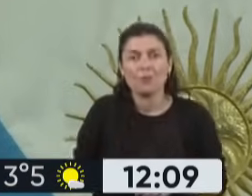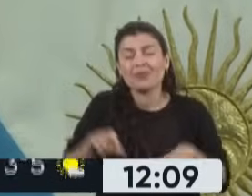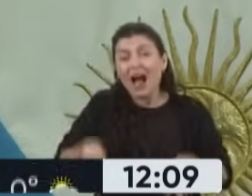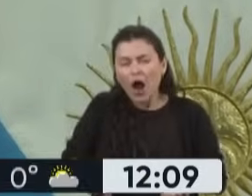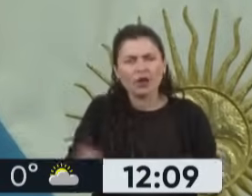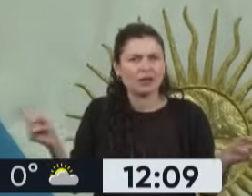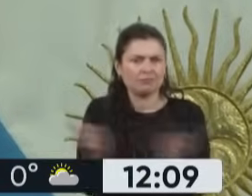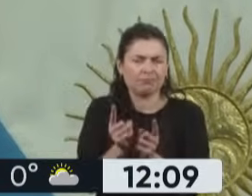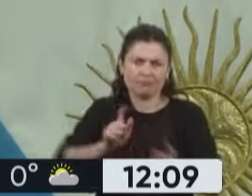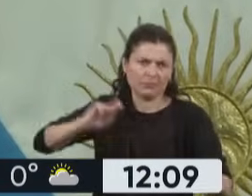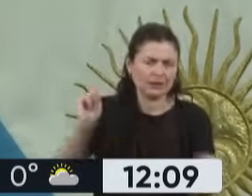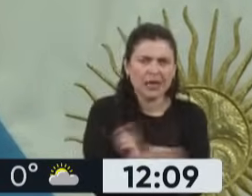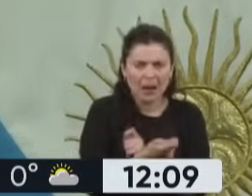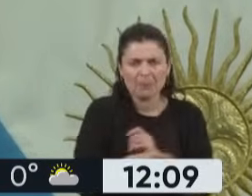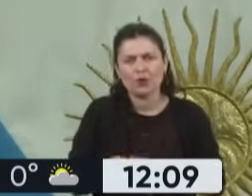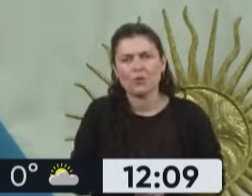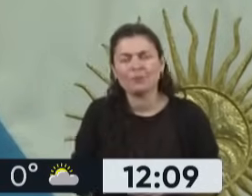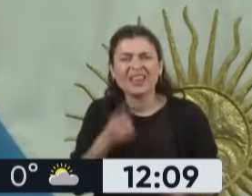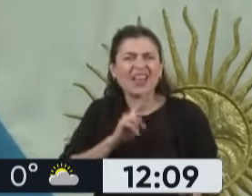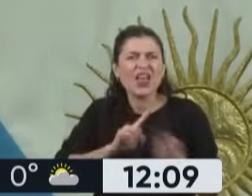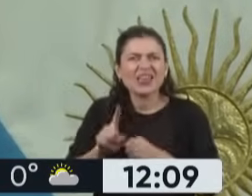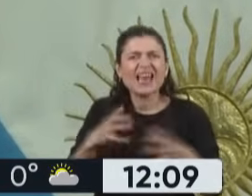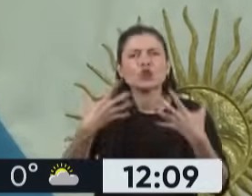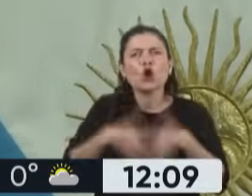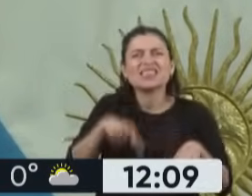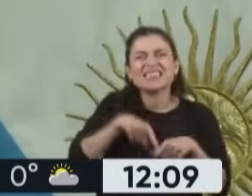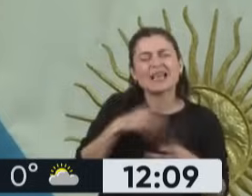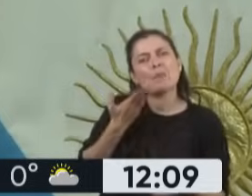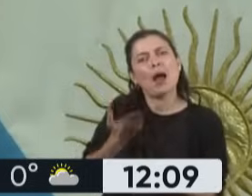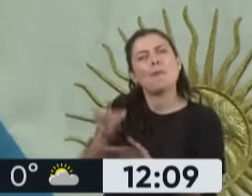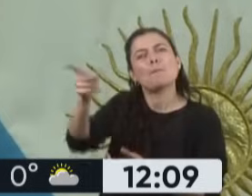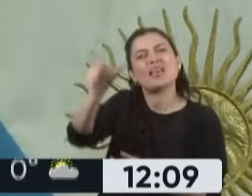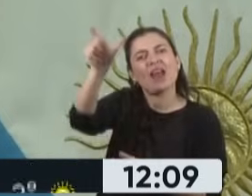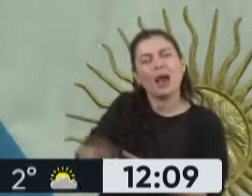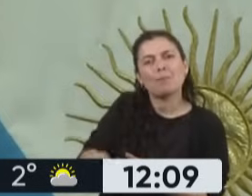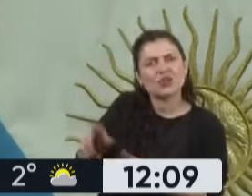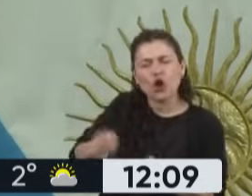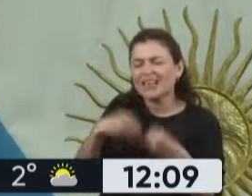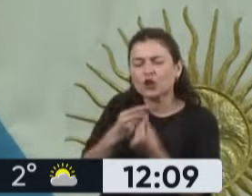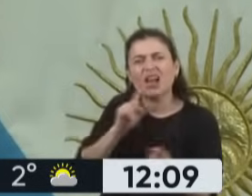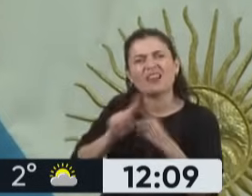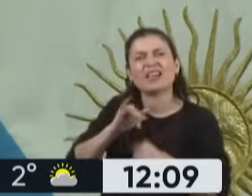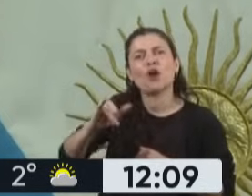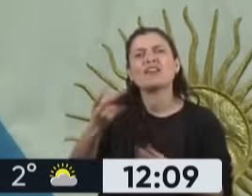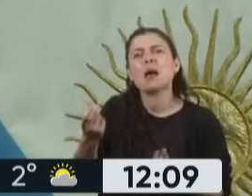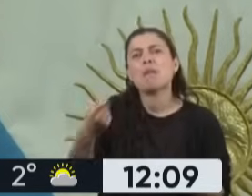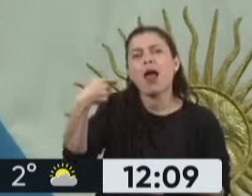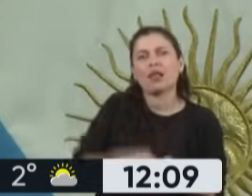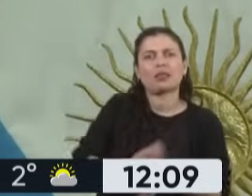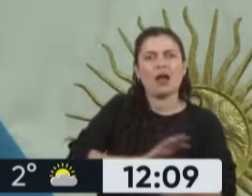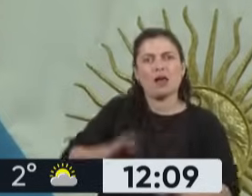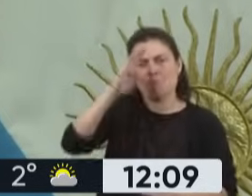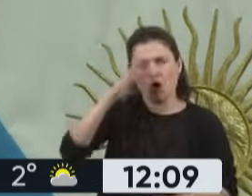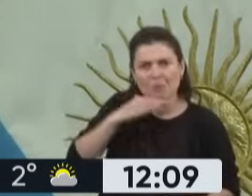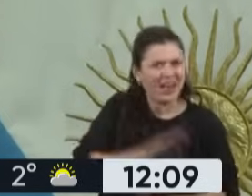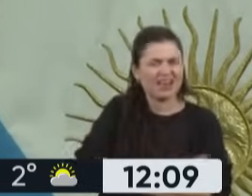las facturas y los gastos deducibles, el sistema de ARCA le va a presentar al ciudadano cuánto debería pagar. El ciudadano podrá revisar